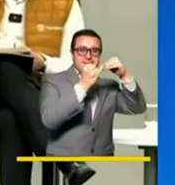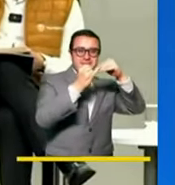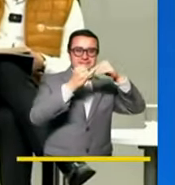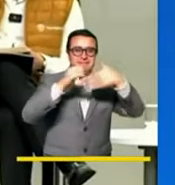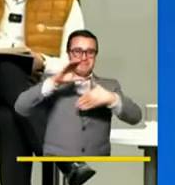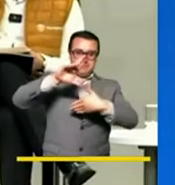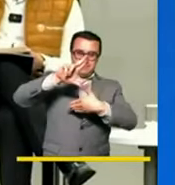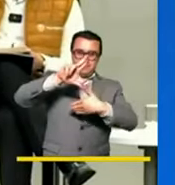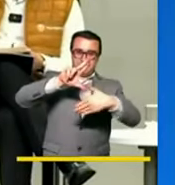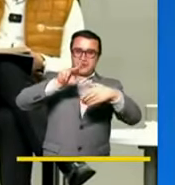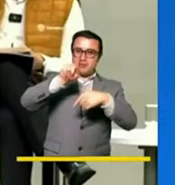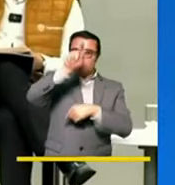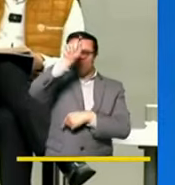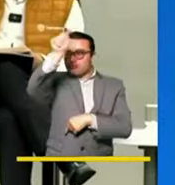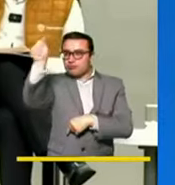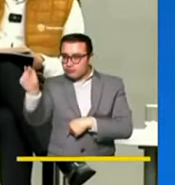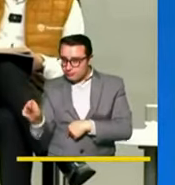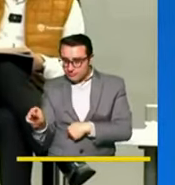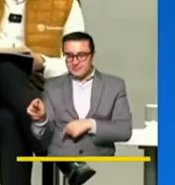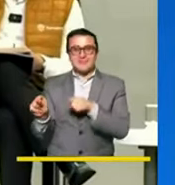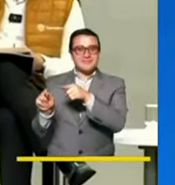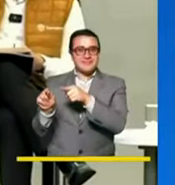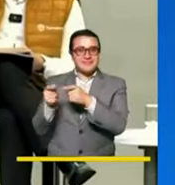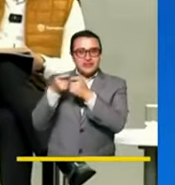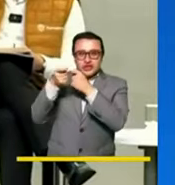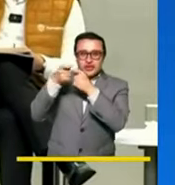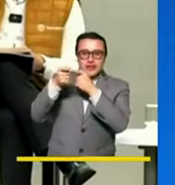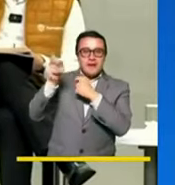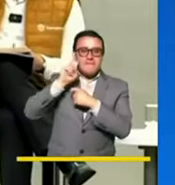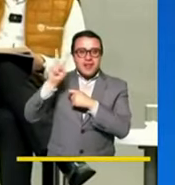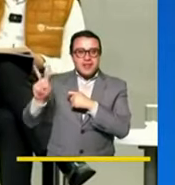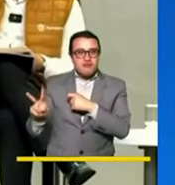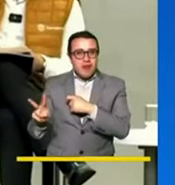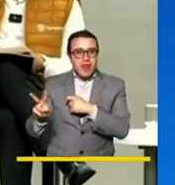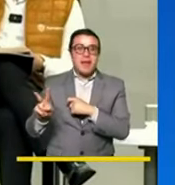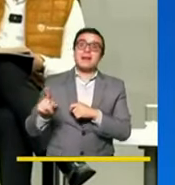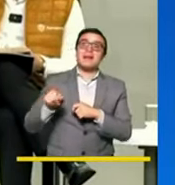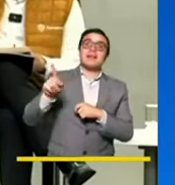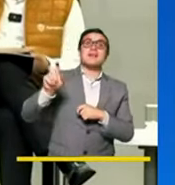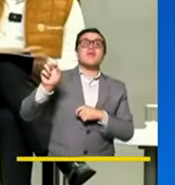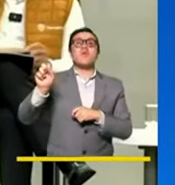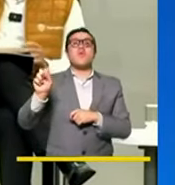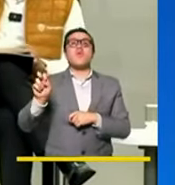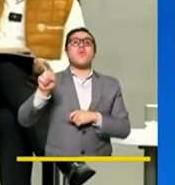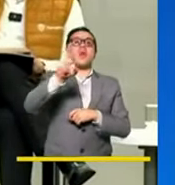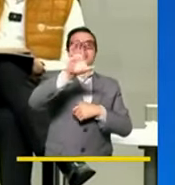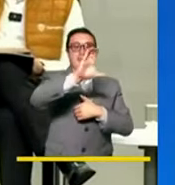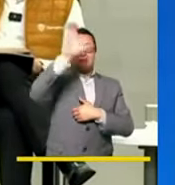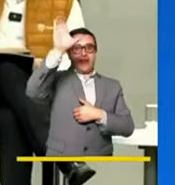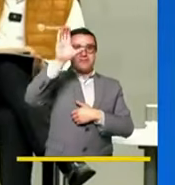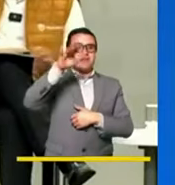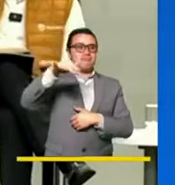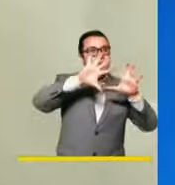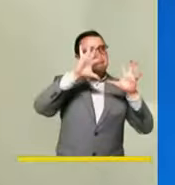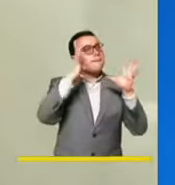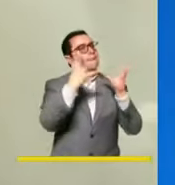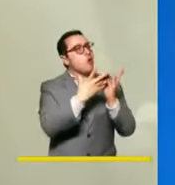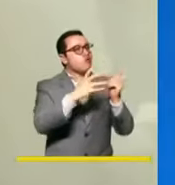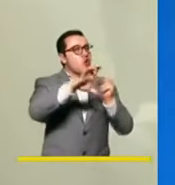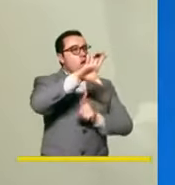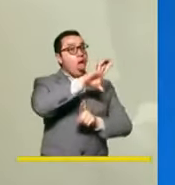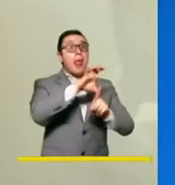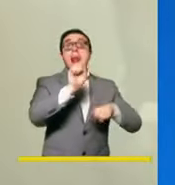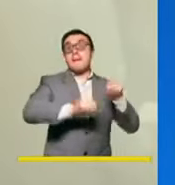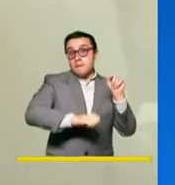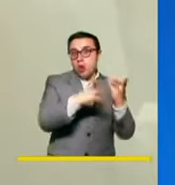le funciona pues se va a ir por un lado diferente a la Constitución eso es un contrasentido yo yo sinceramente quisiera pensar que el presidente